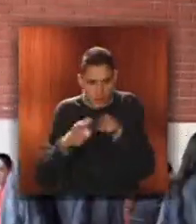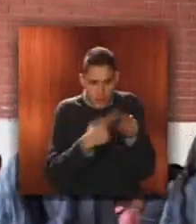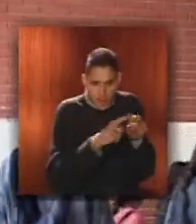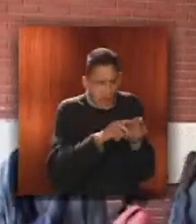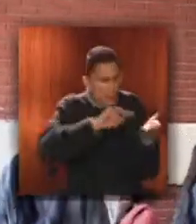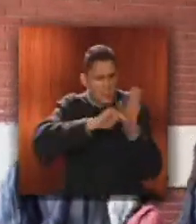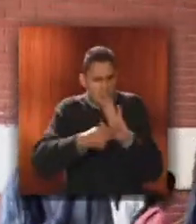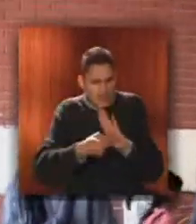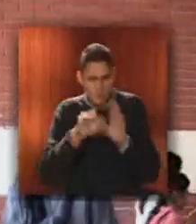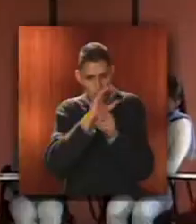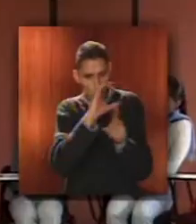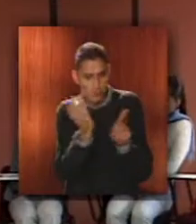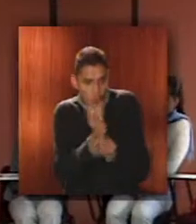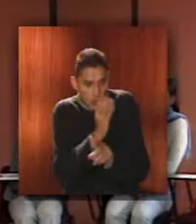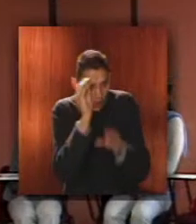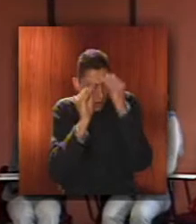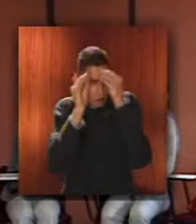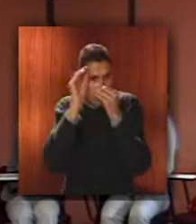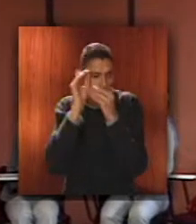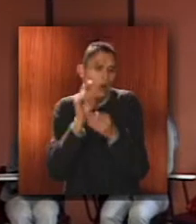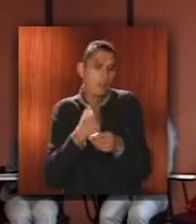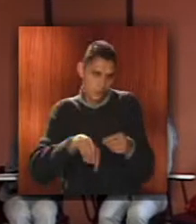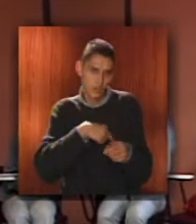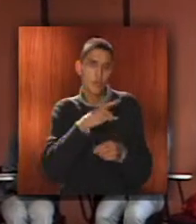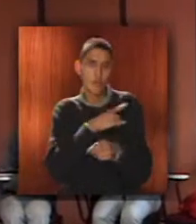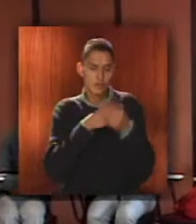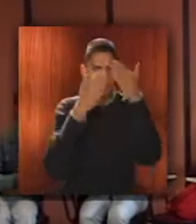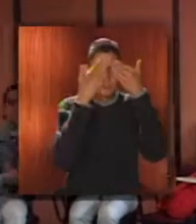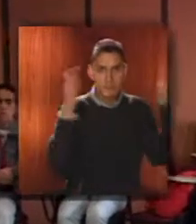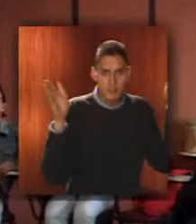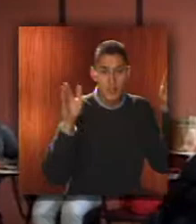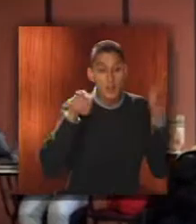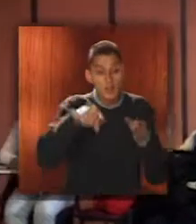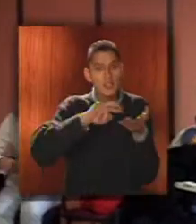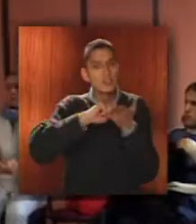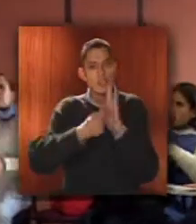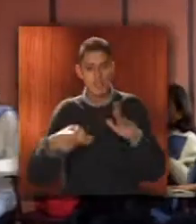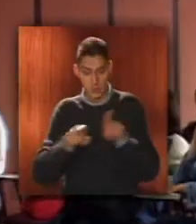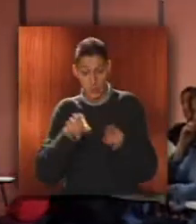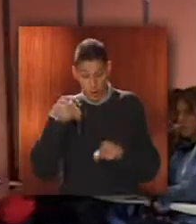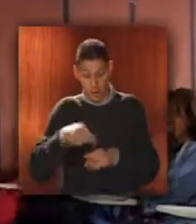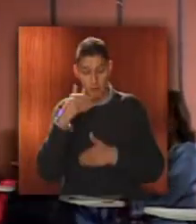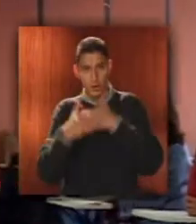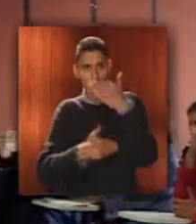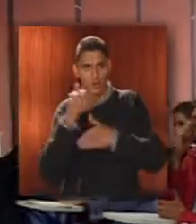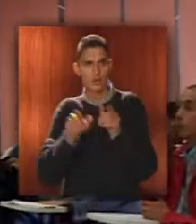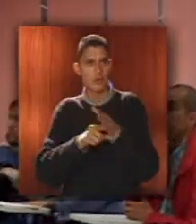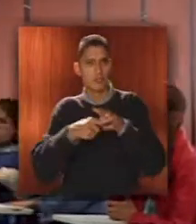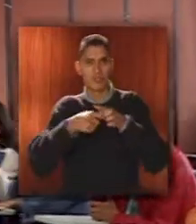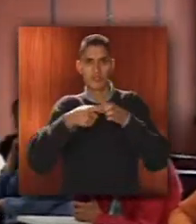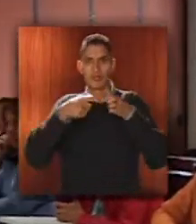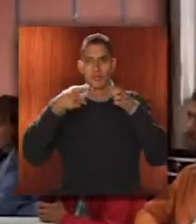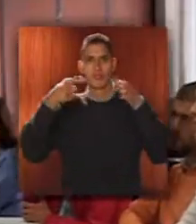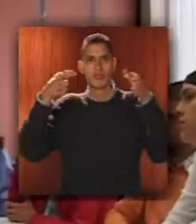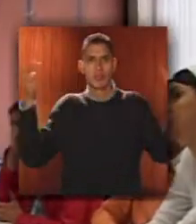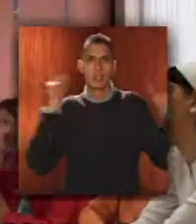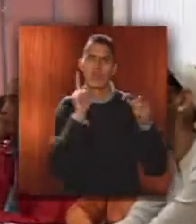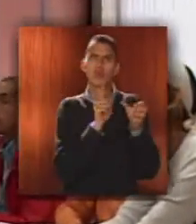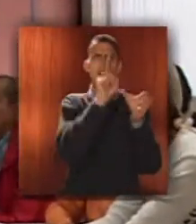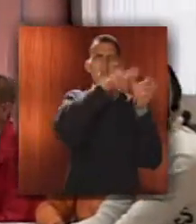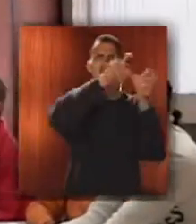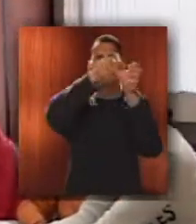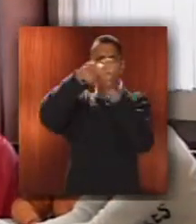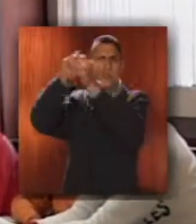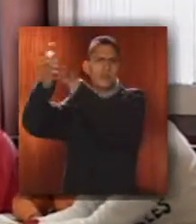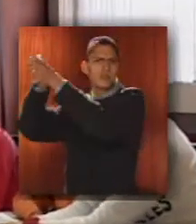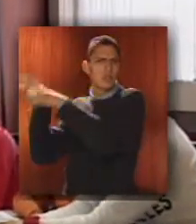a los múltiples lenguajes y nos abrimos a las múltiples formas de significación de la cultura. Esto implica entonces que el proceso